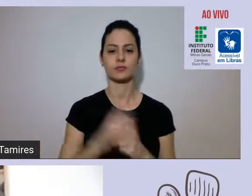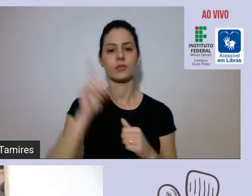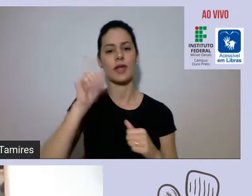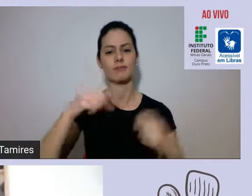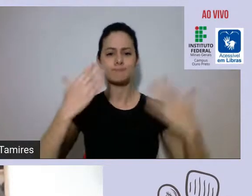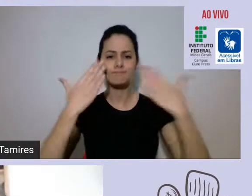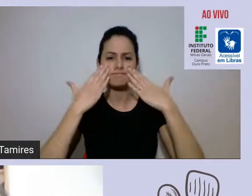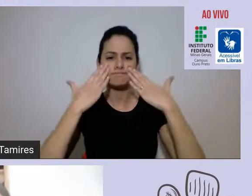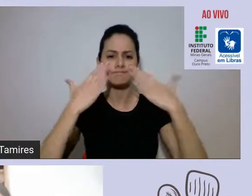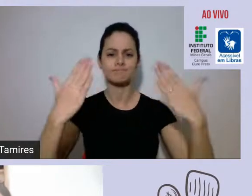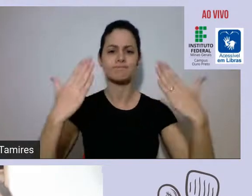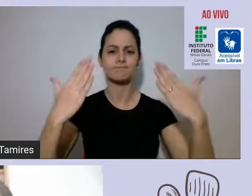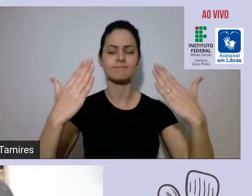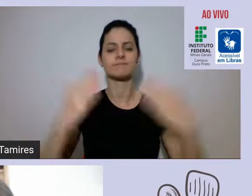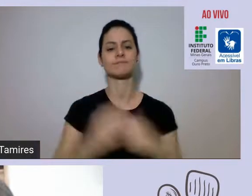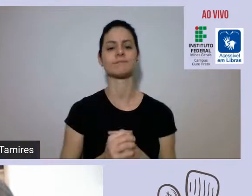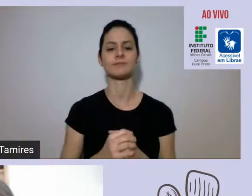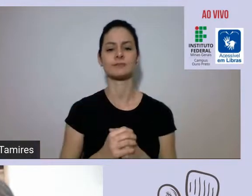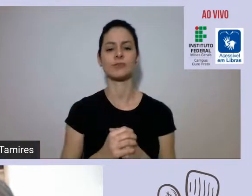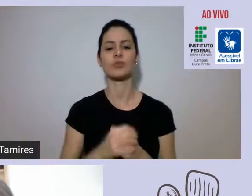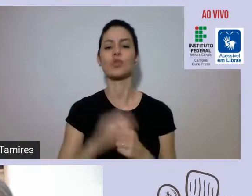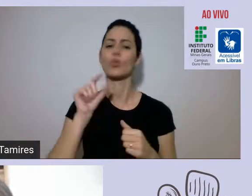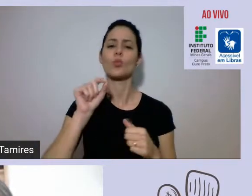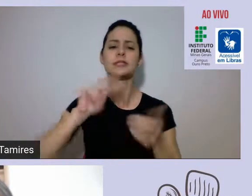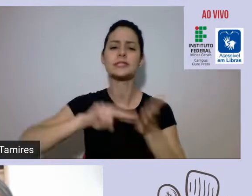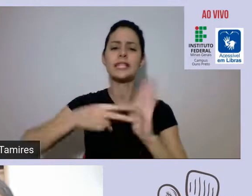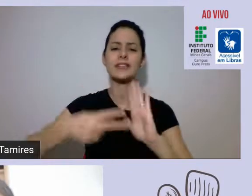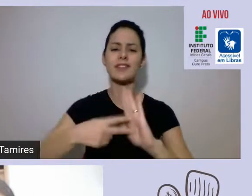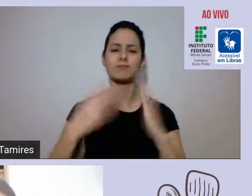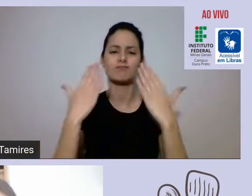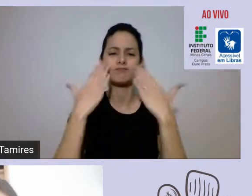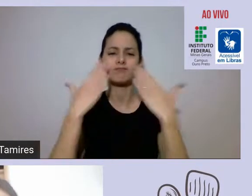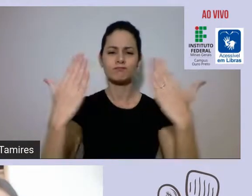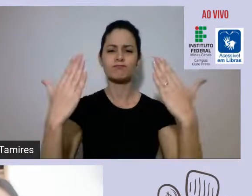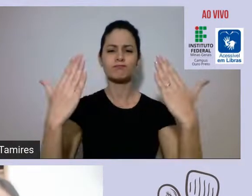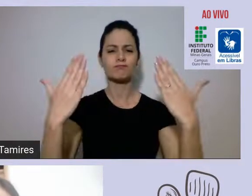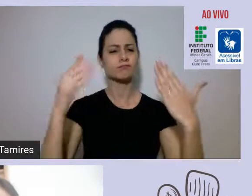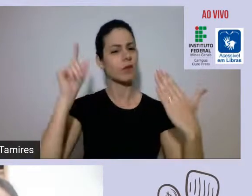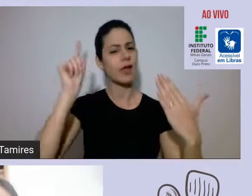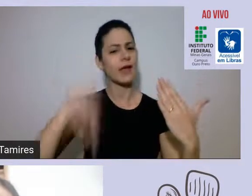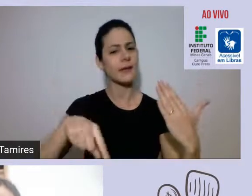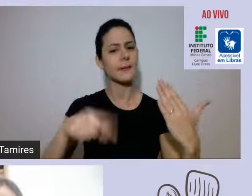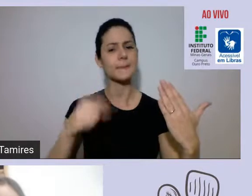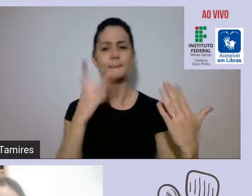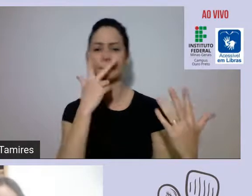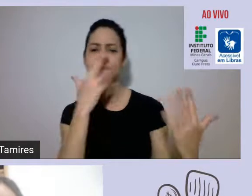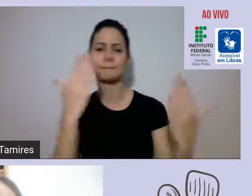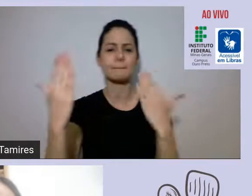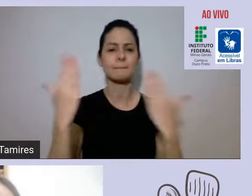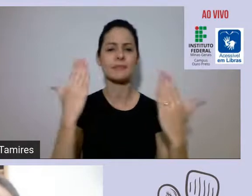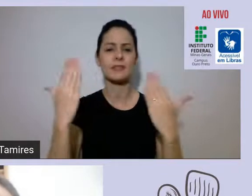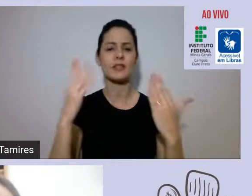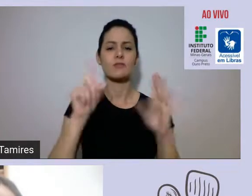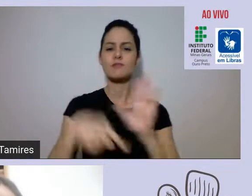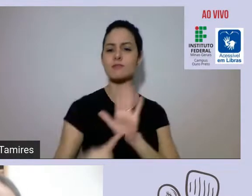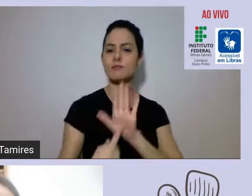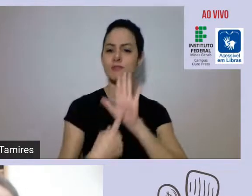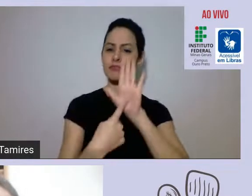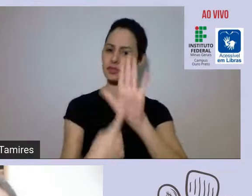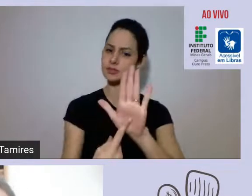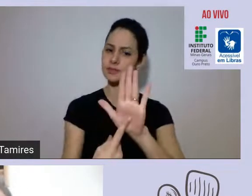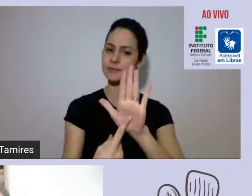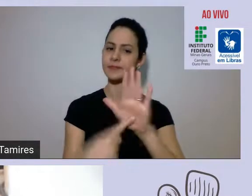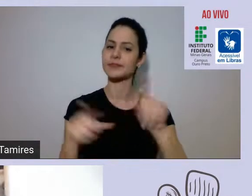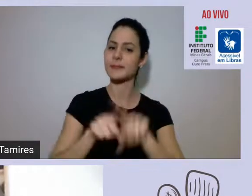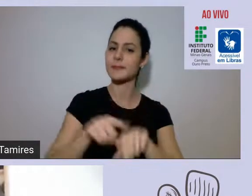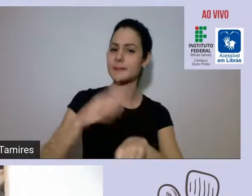público, se refiere, con este escándalo público estoy tomando algunas representaciones y